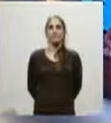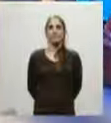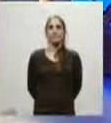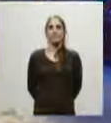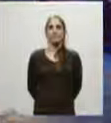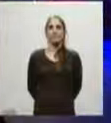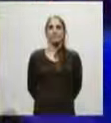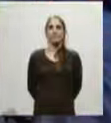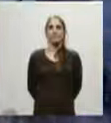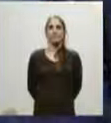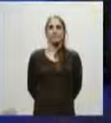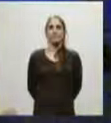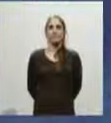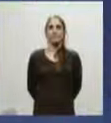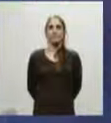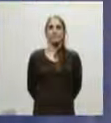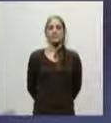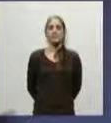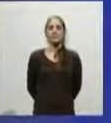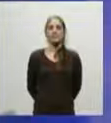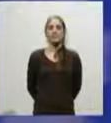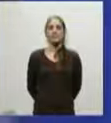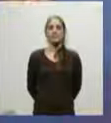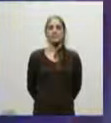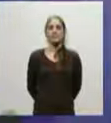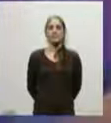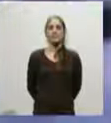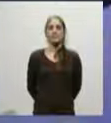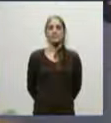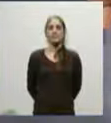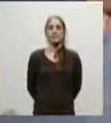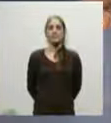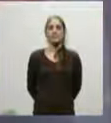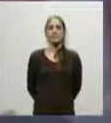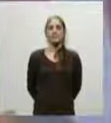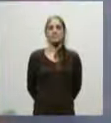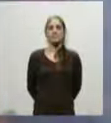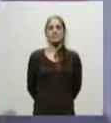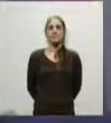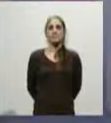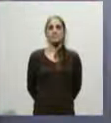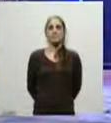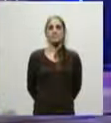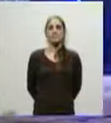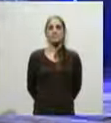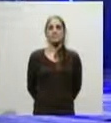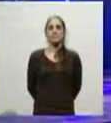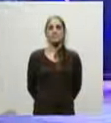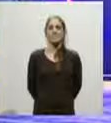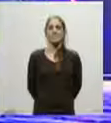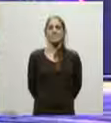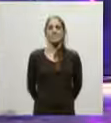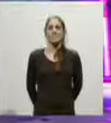mi favor, plan sideral, no hay espacio para un error. Viajo hacia ti, cuenta atrás, voy a